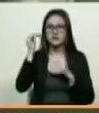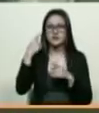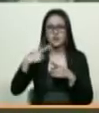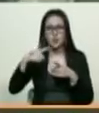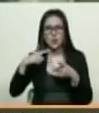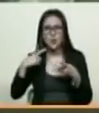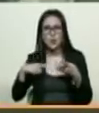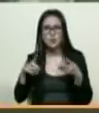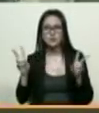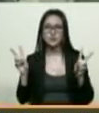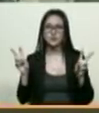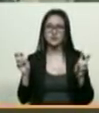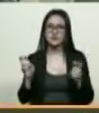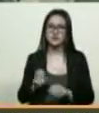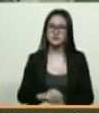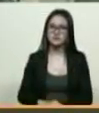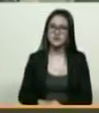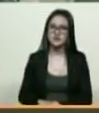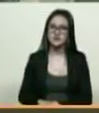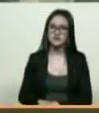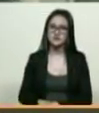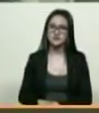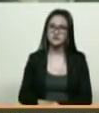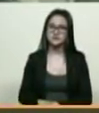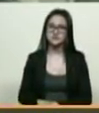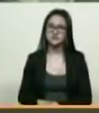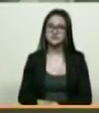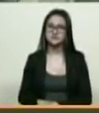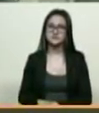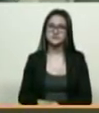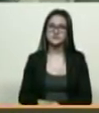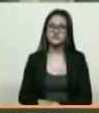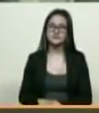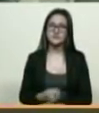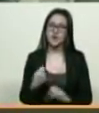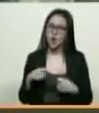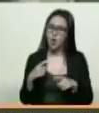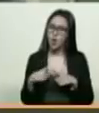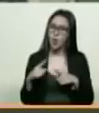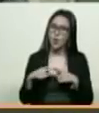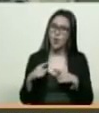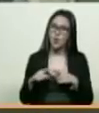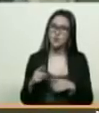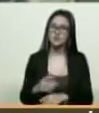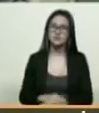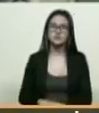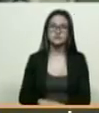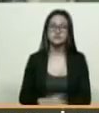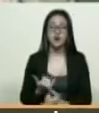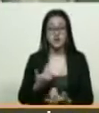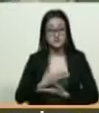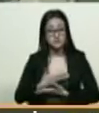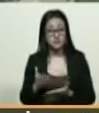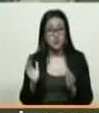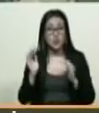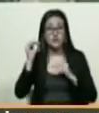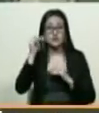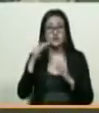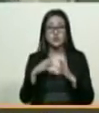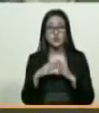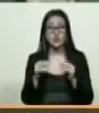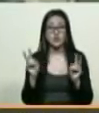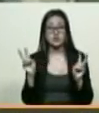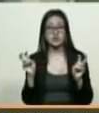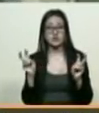otro sector de la sociedad venezolana, con otras posibilidades. Así que estamos atendiendo a todos los